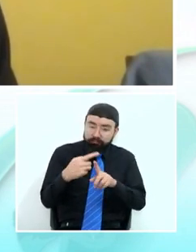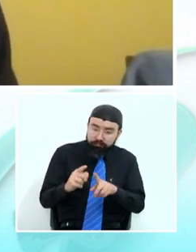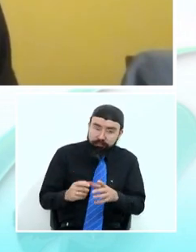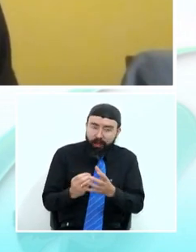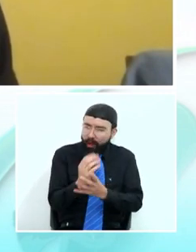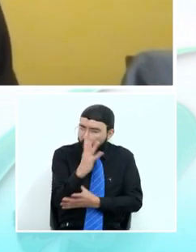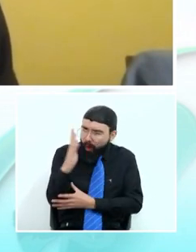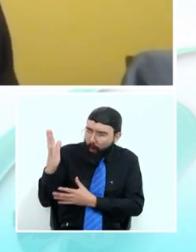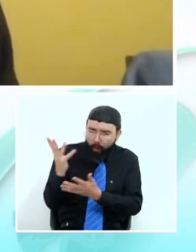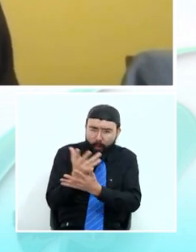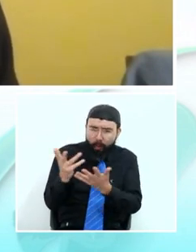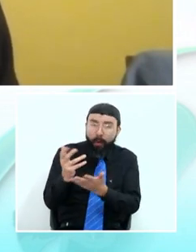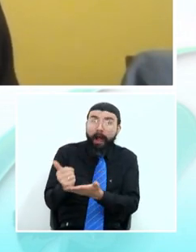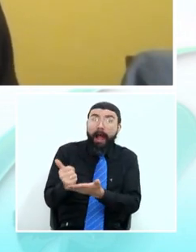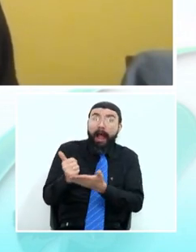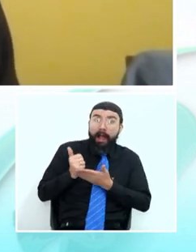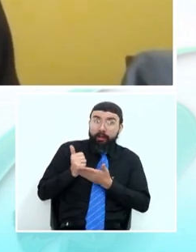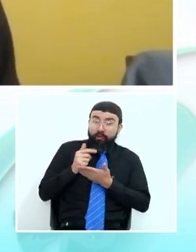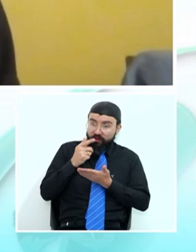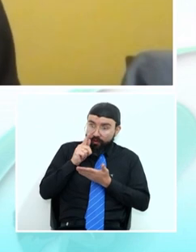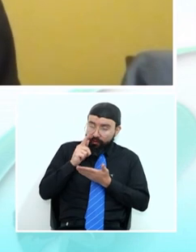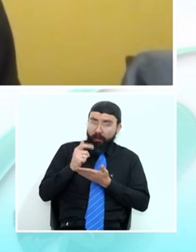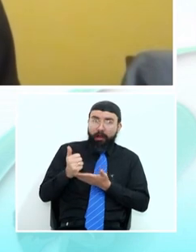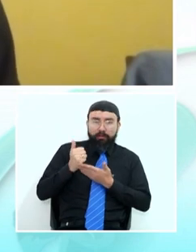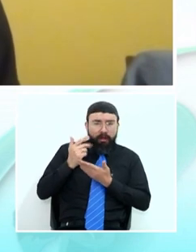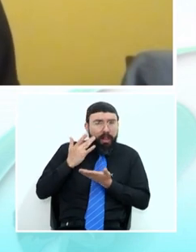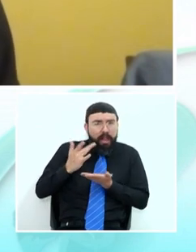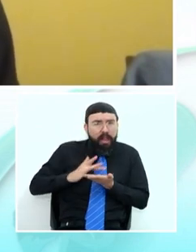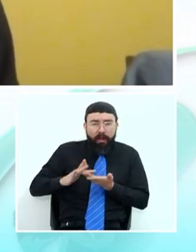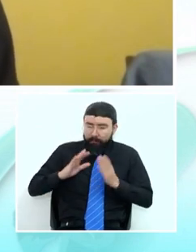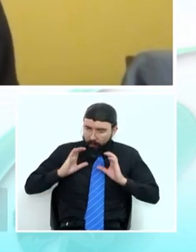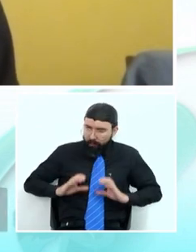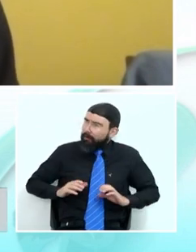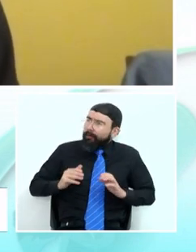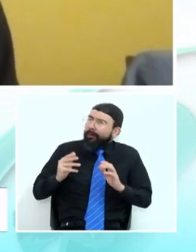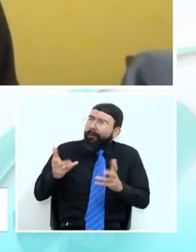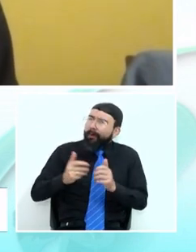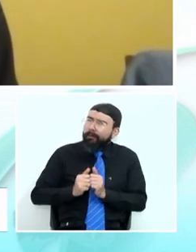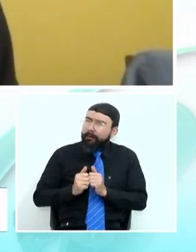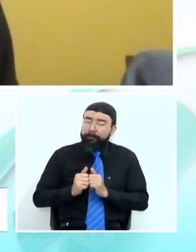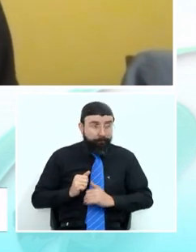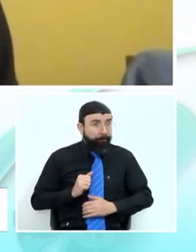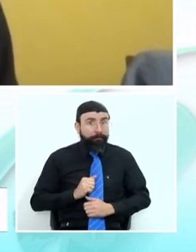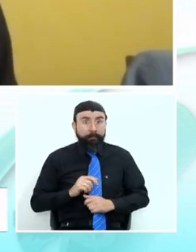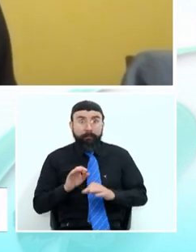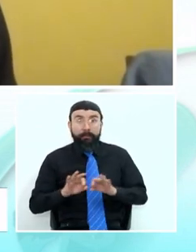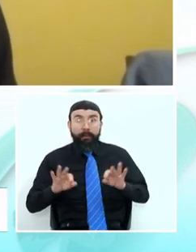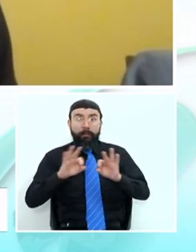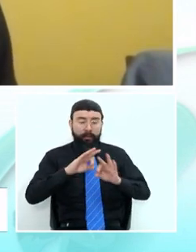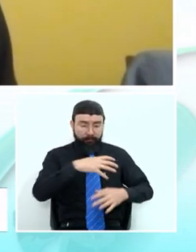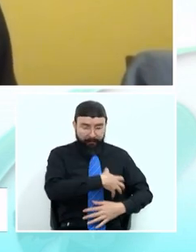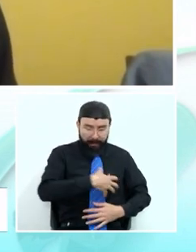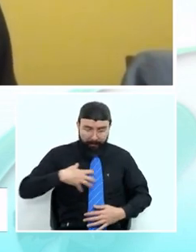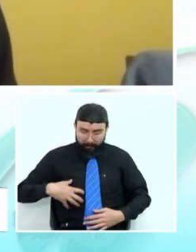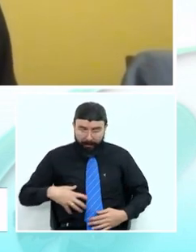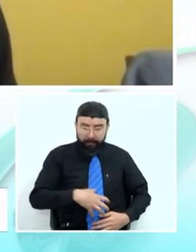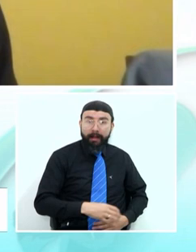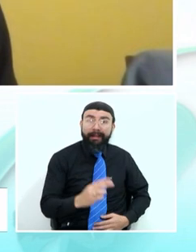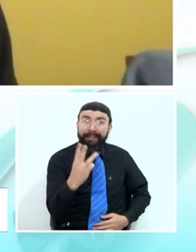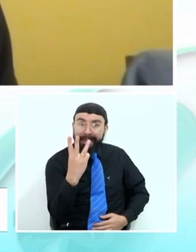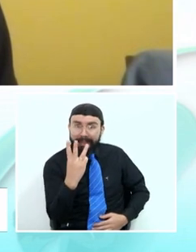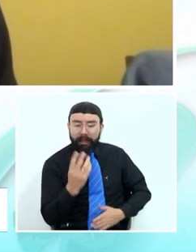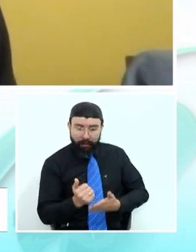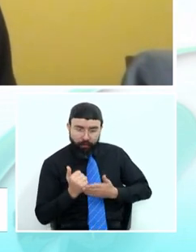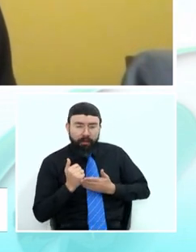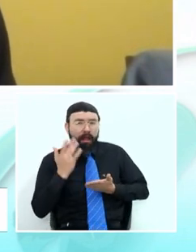cuerpo. Bueno, pues... A ver, vamos a hablar de los tres órganos que hacen el trabajo de desintoxicación